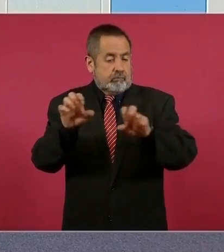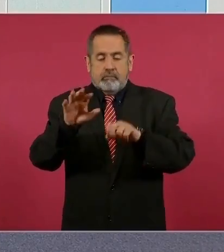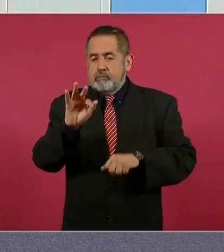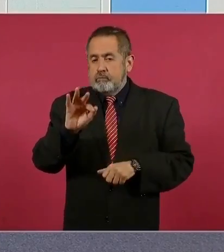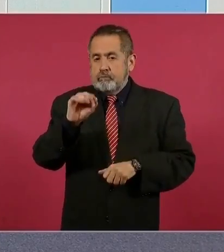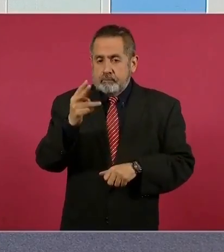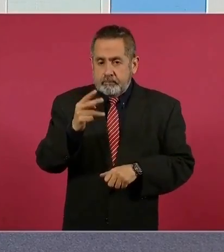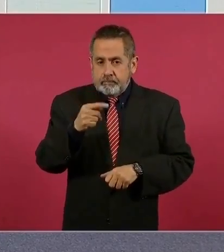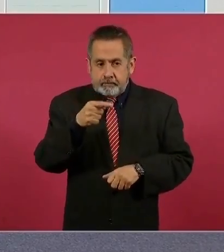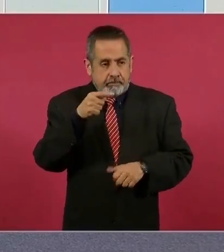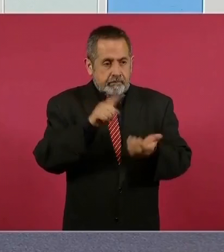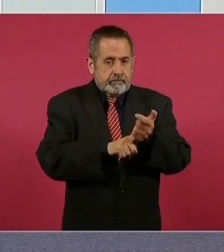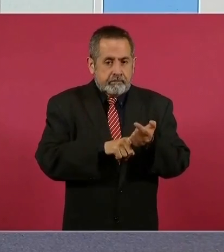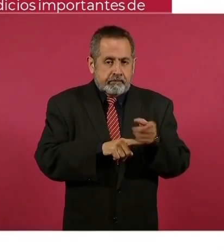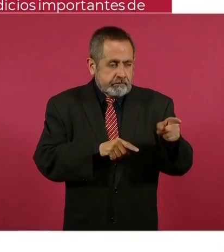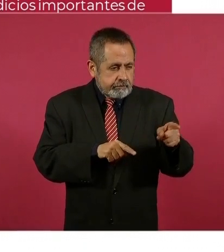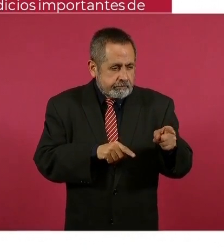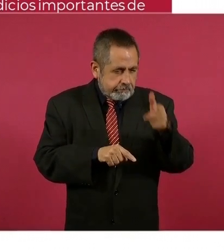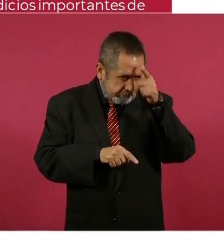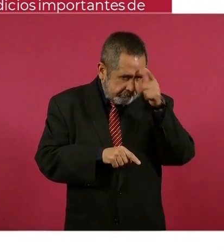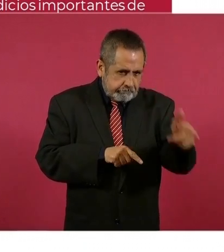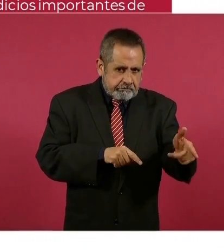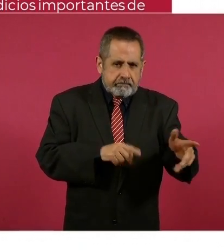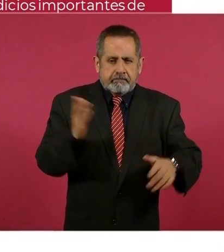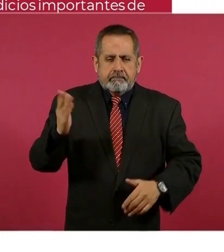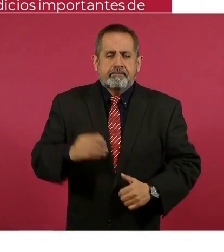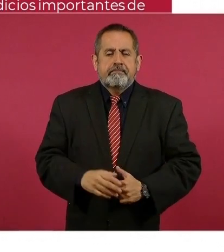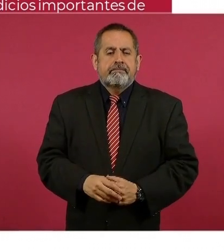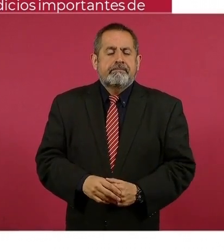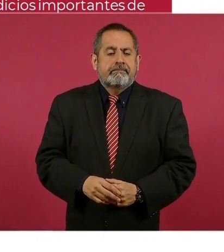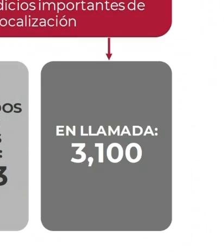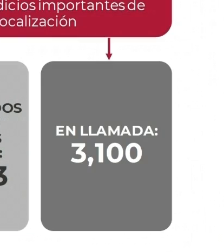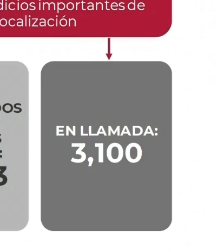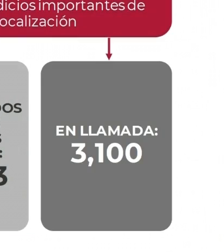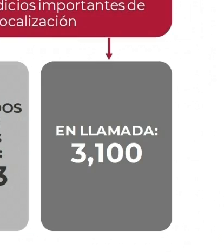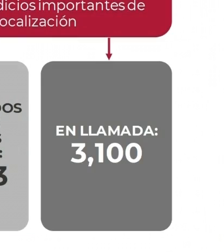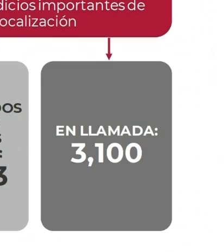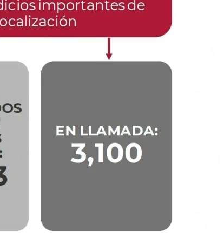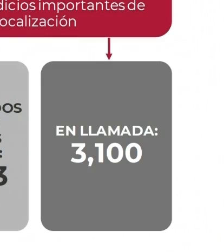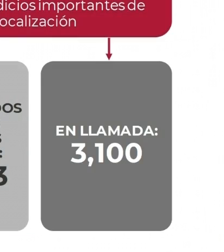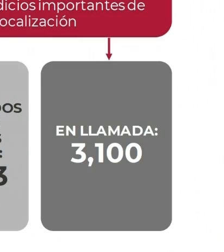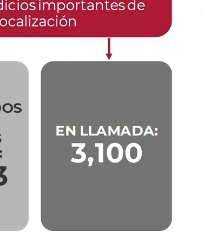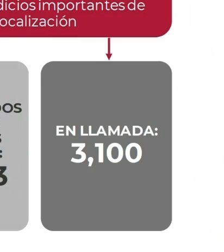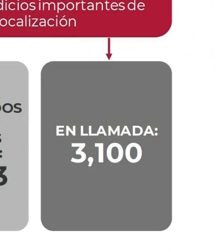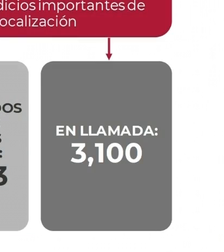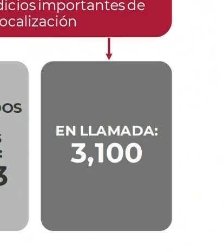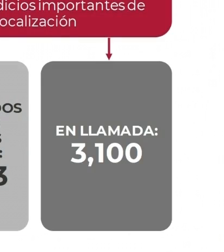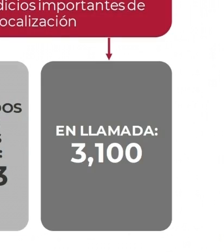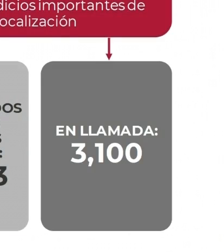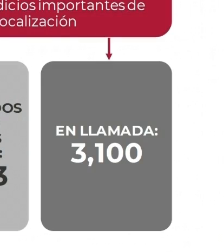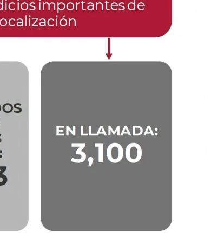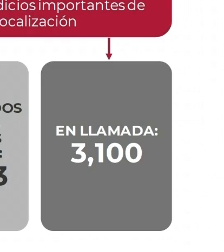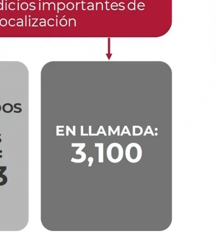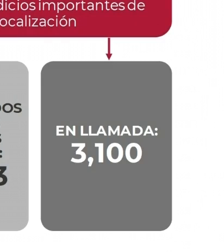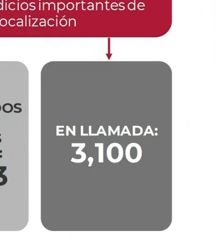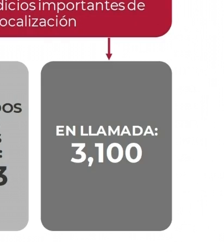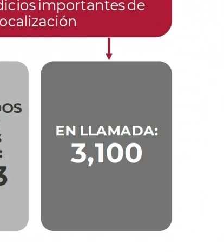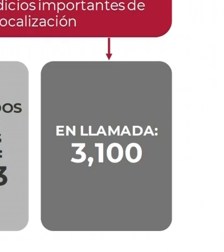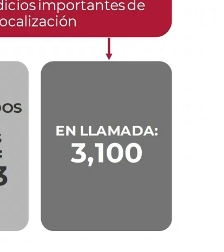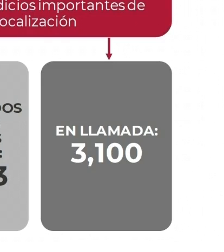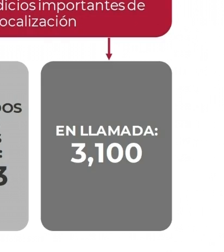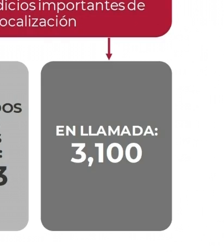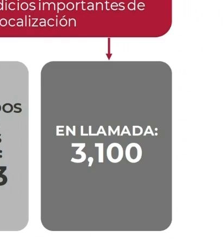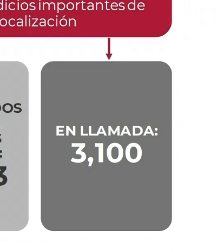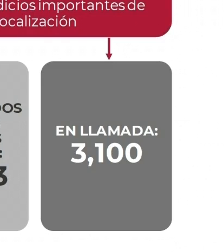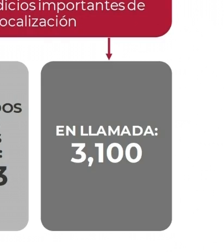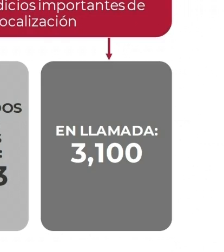17,843. A diferencia de los localizados, estos los hemos encontrado en bases de datos, pero aún no contamos con la prueba de vida porque no